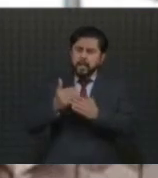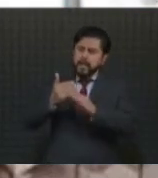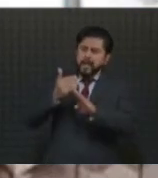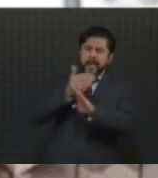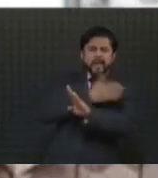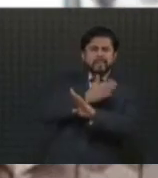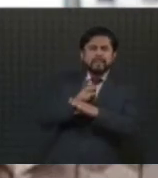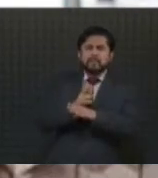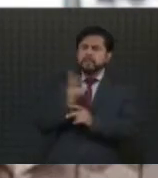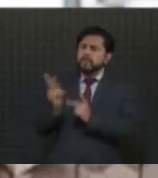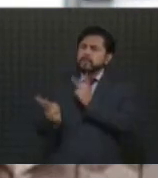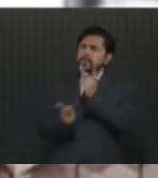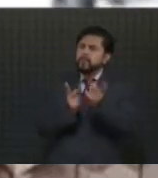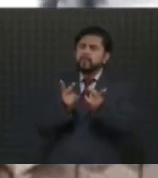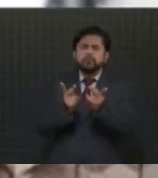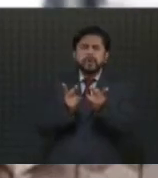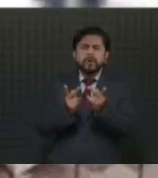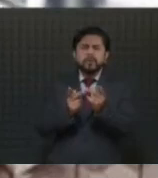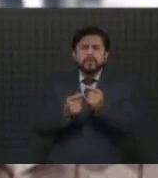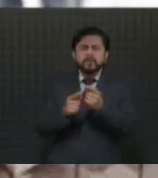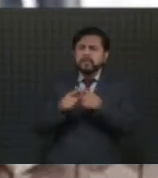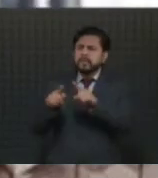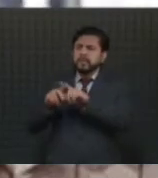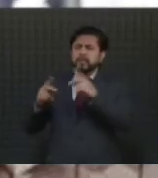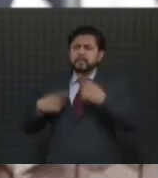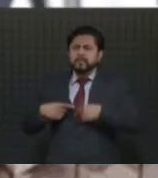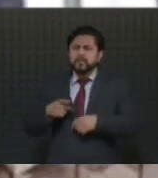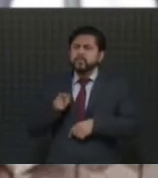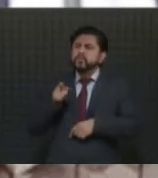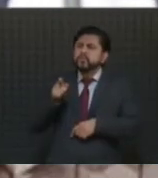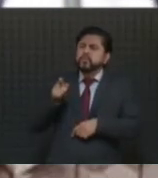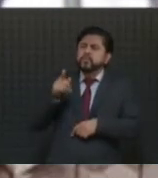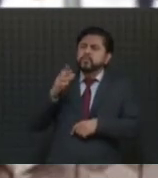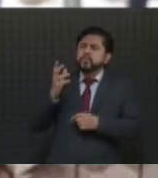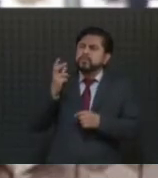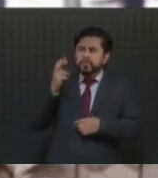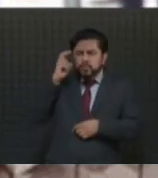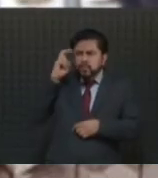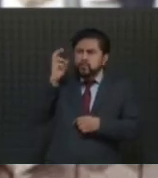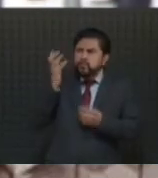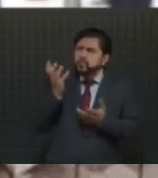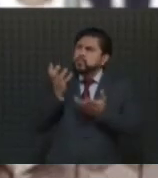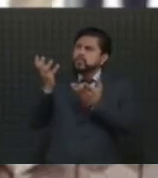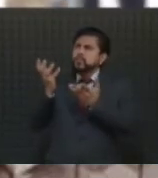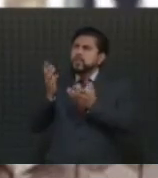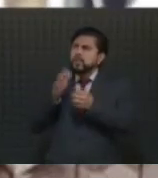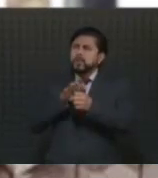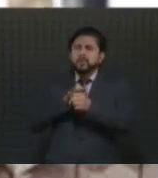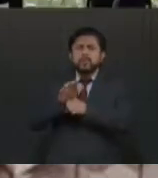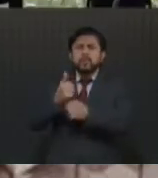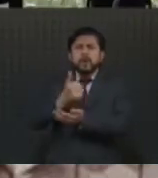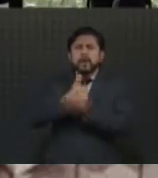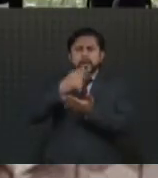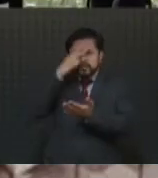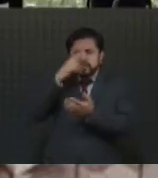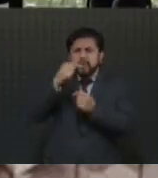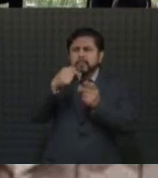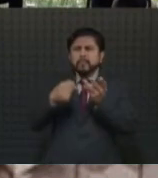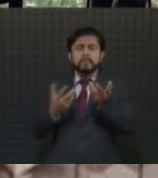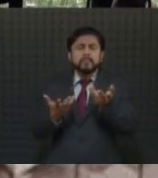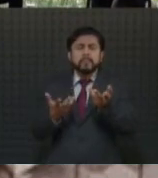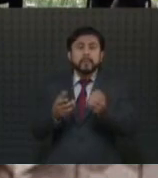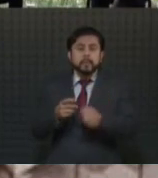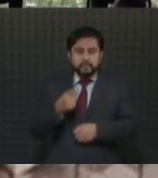cuál es la ciudad que soñaba. Así preguntamos, ¿cuál es la ciudad que sueñas? Y cerca